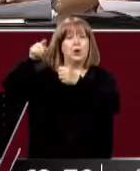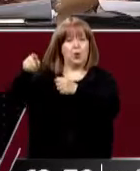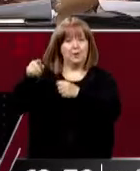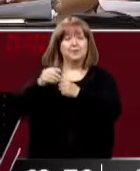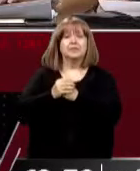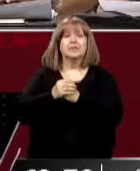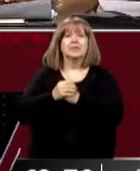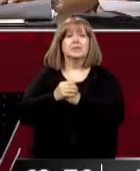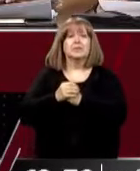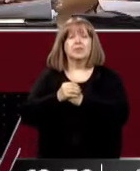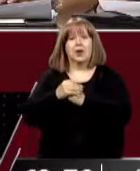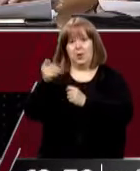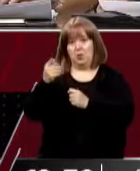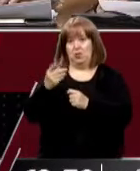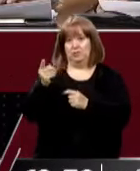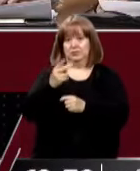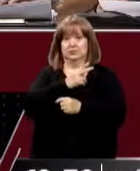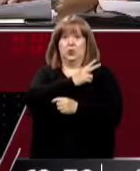Gerardi y Gisela Campos te saludan. Buenas tardes.